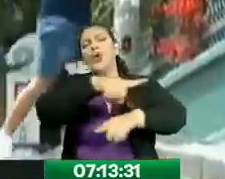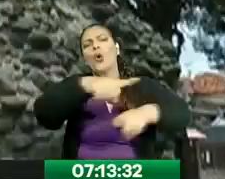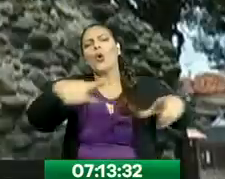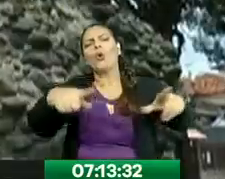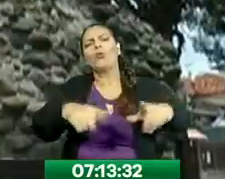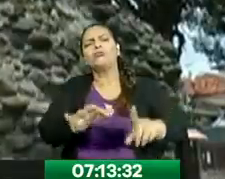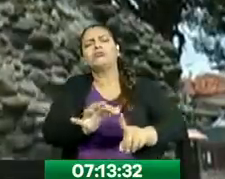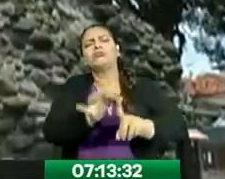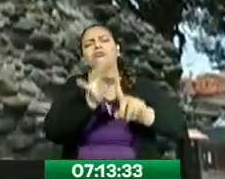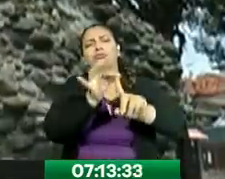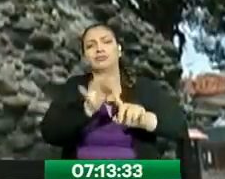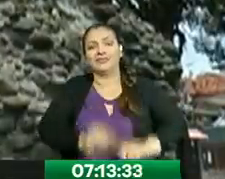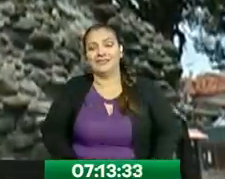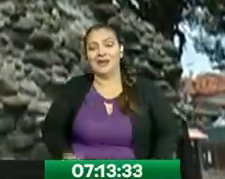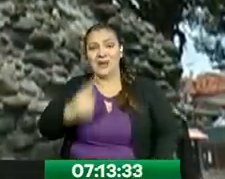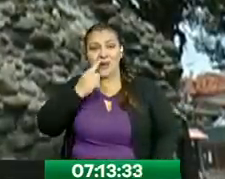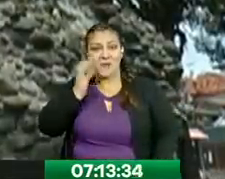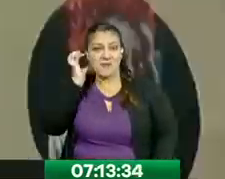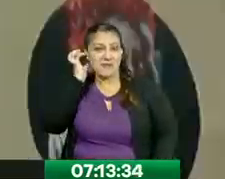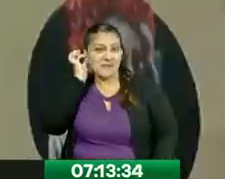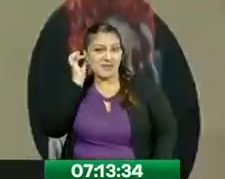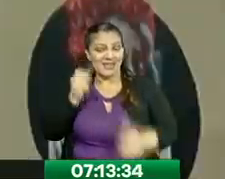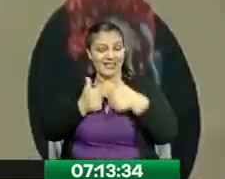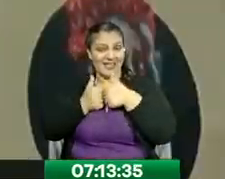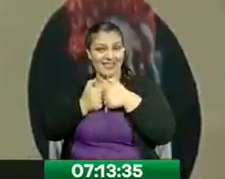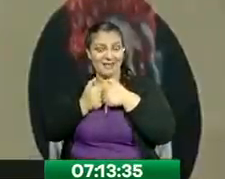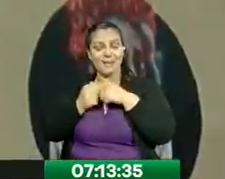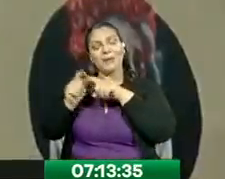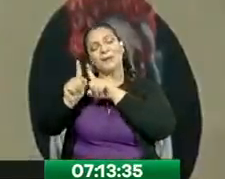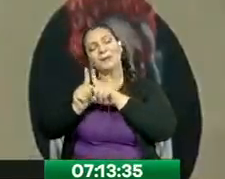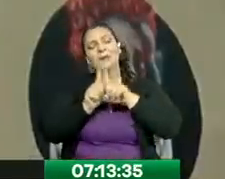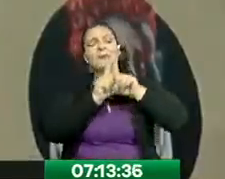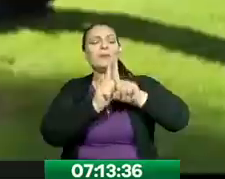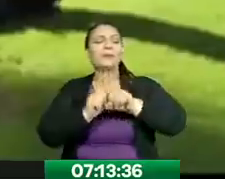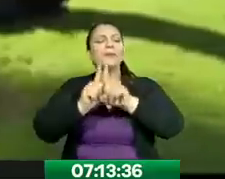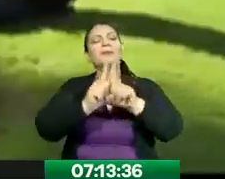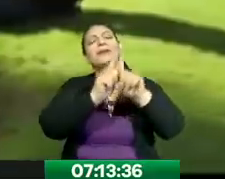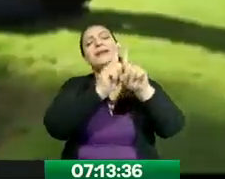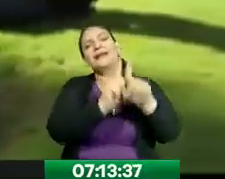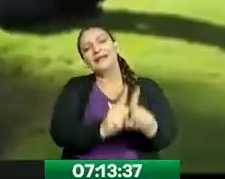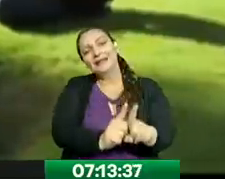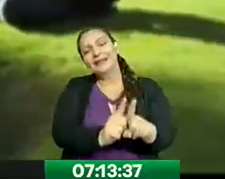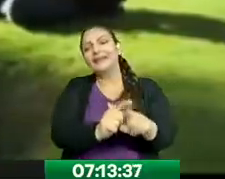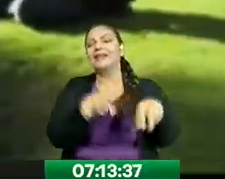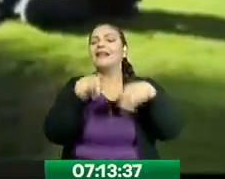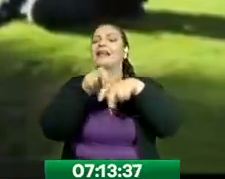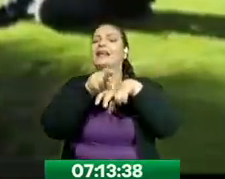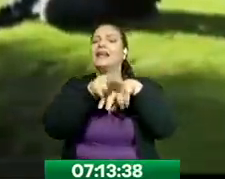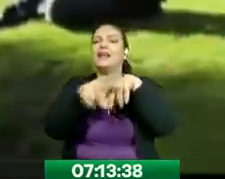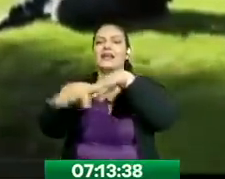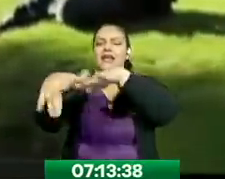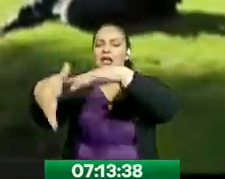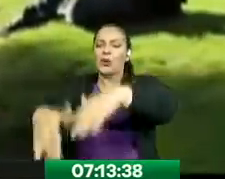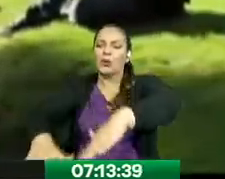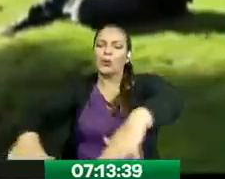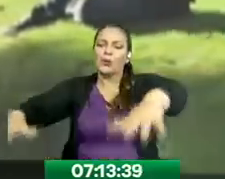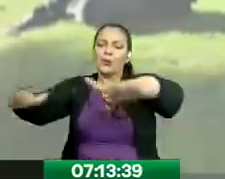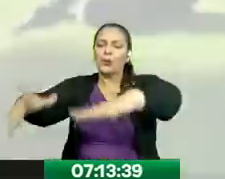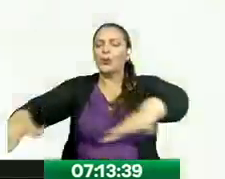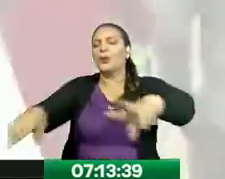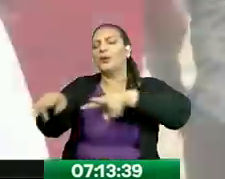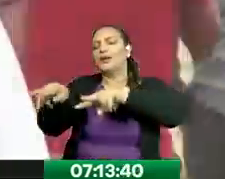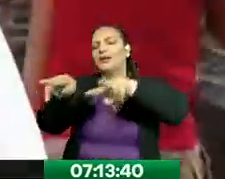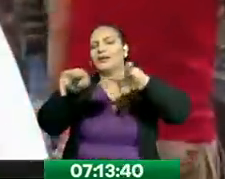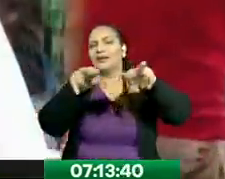en el que se muestran las casas señoriales del pasaditos al pie del estudio queremos invitarles a ecuatorianos